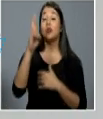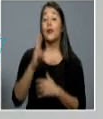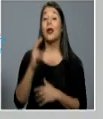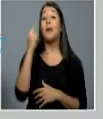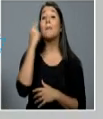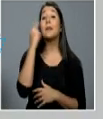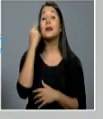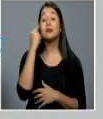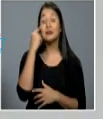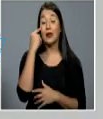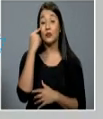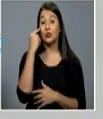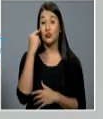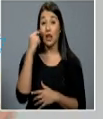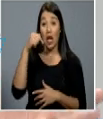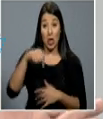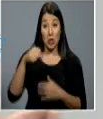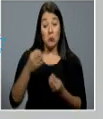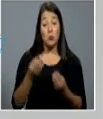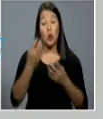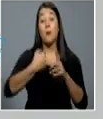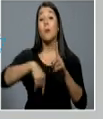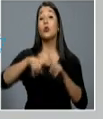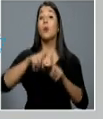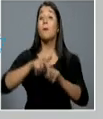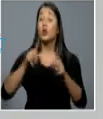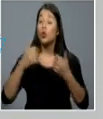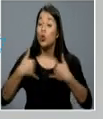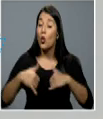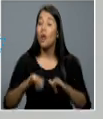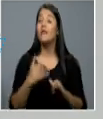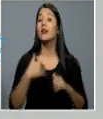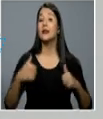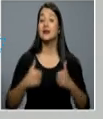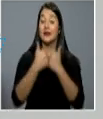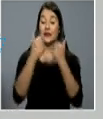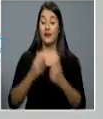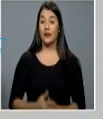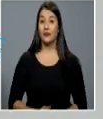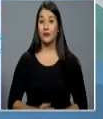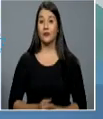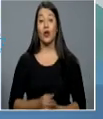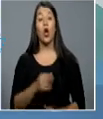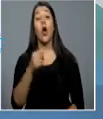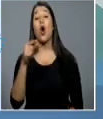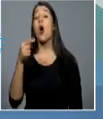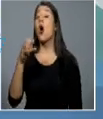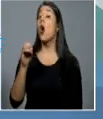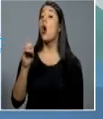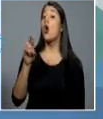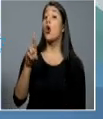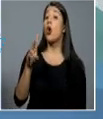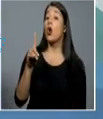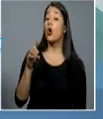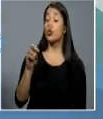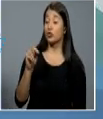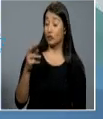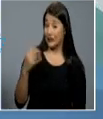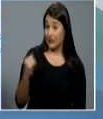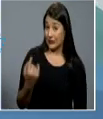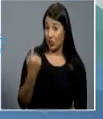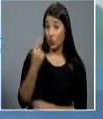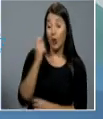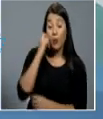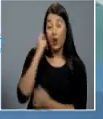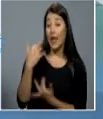uno muy positivo, pero todavía hay desafíos que este país tiene. Don Gordon, bueno, cuando uno como